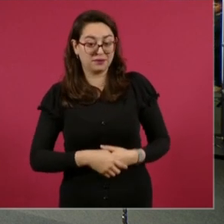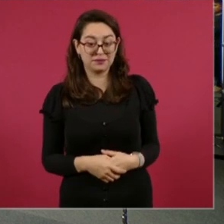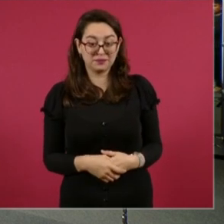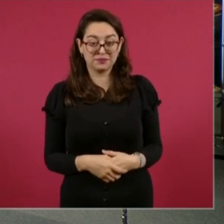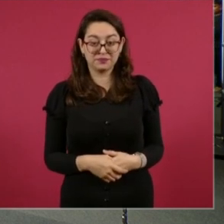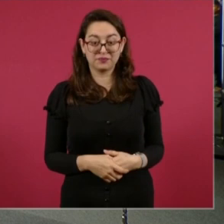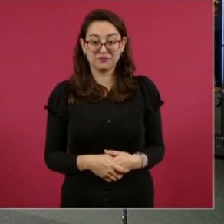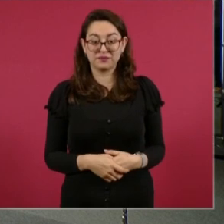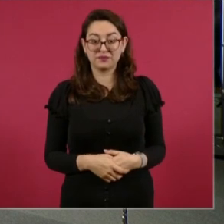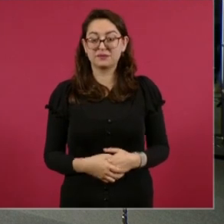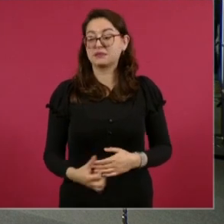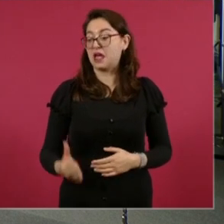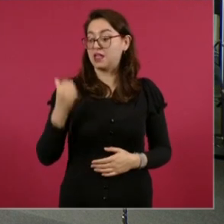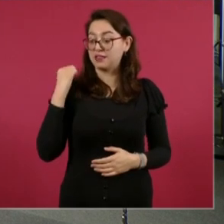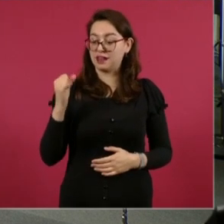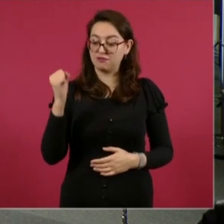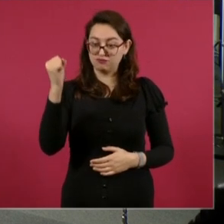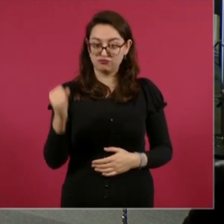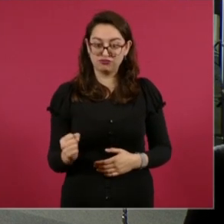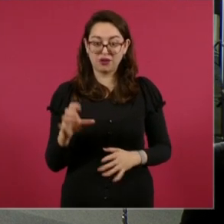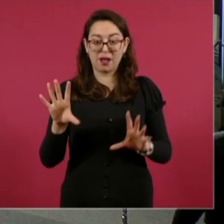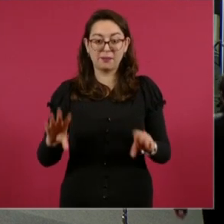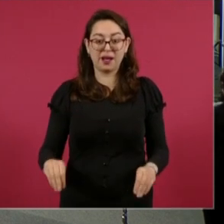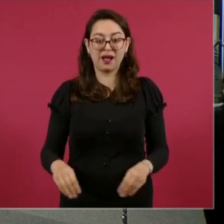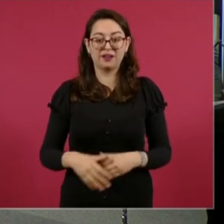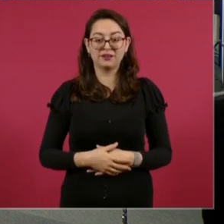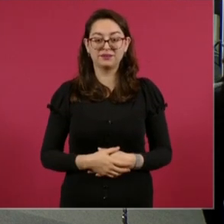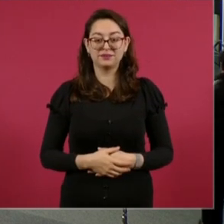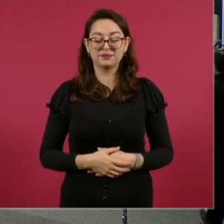Alguien le bajó el switch ahí atrás.